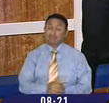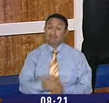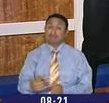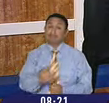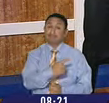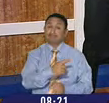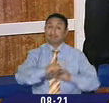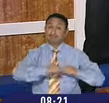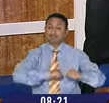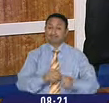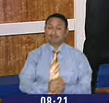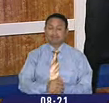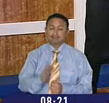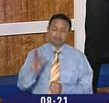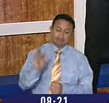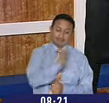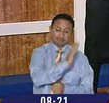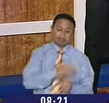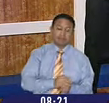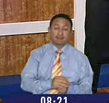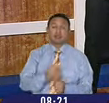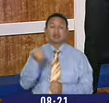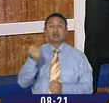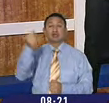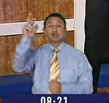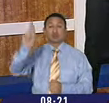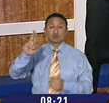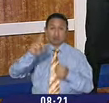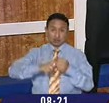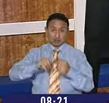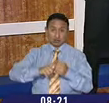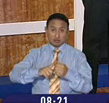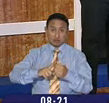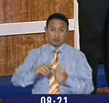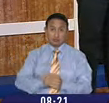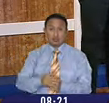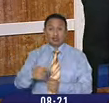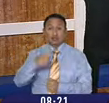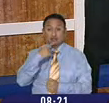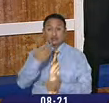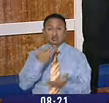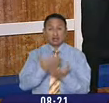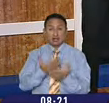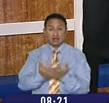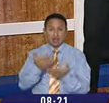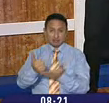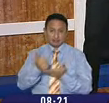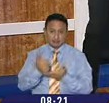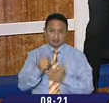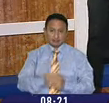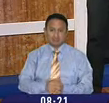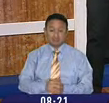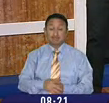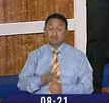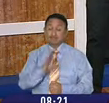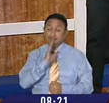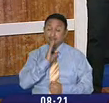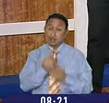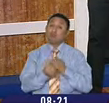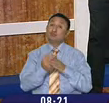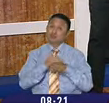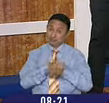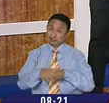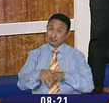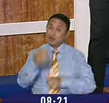para los moradores de la ciudad de Ibarra, estos en el sur de Quito, están agradecidos por la reparación. Así es, de una fuga de agua que